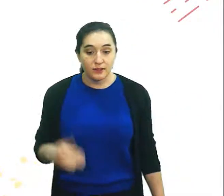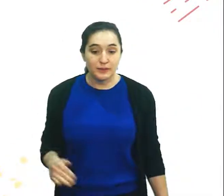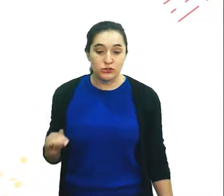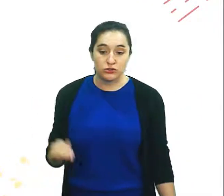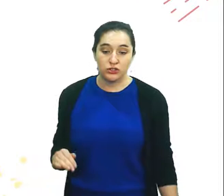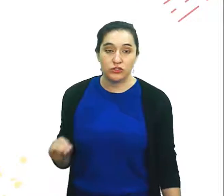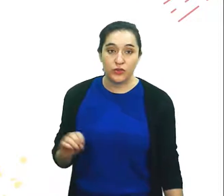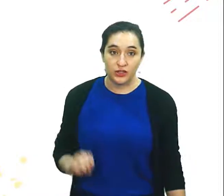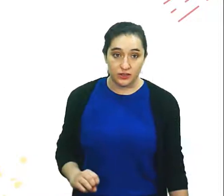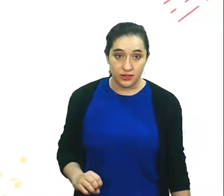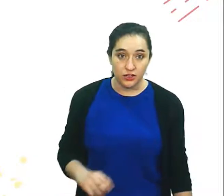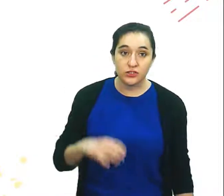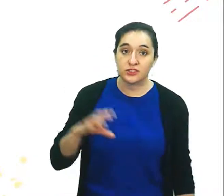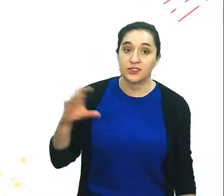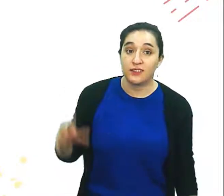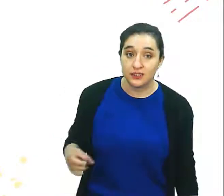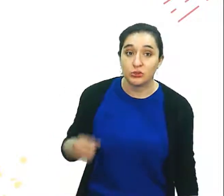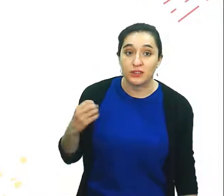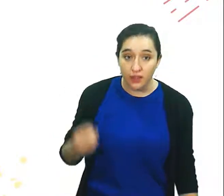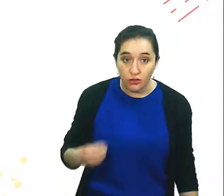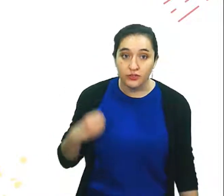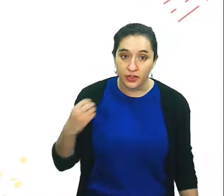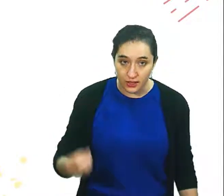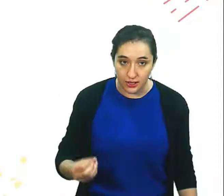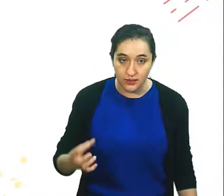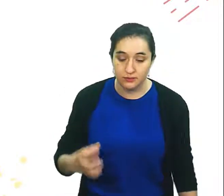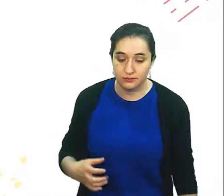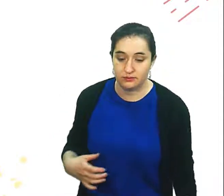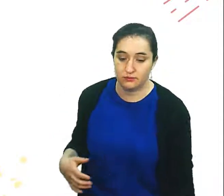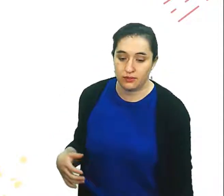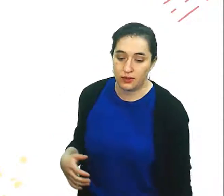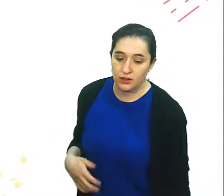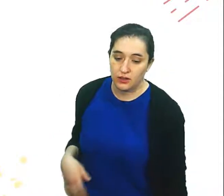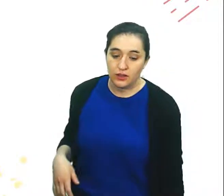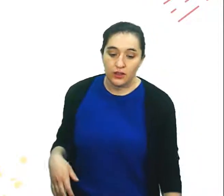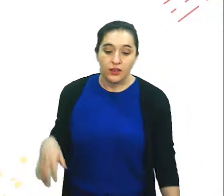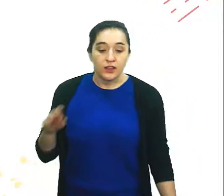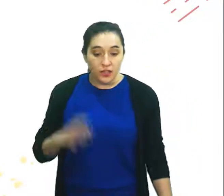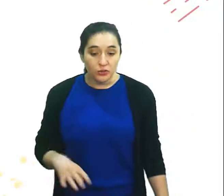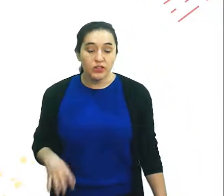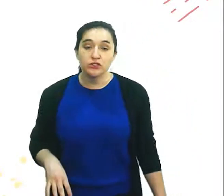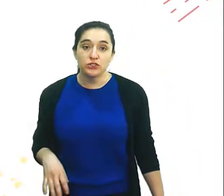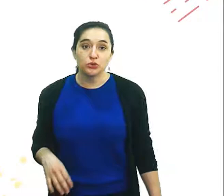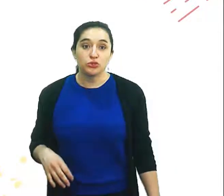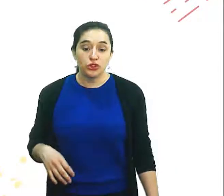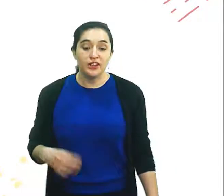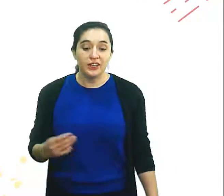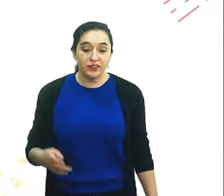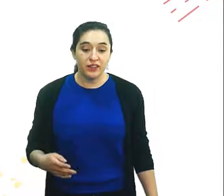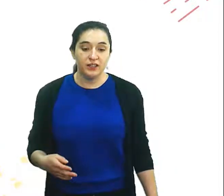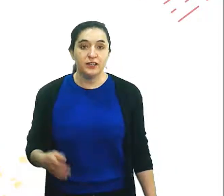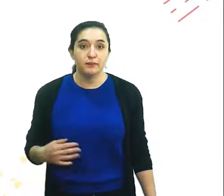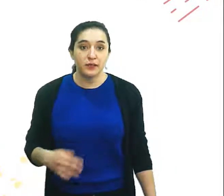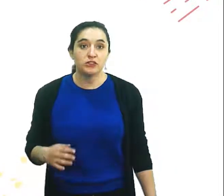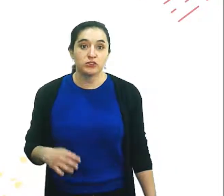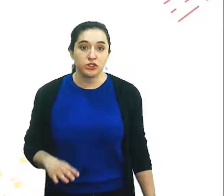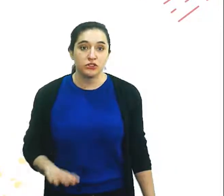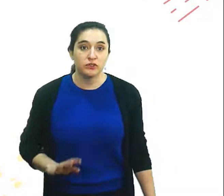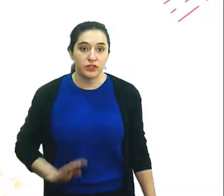federales de 1826, donde se establece un Estado federal, y una constitución liberal